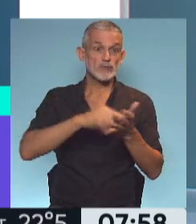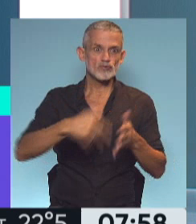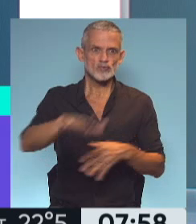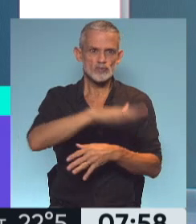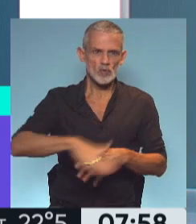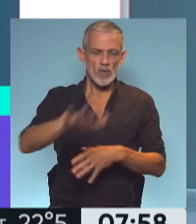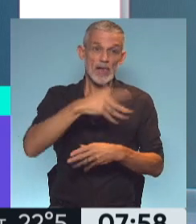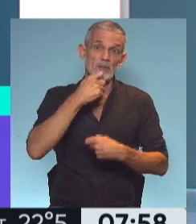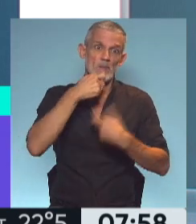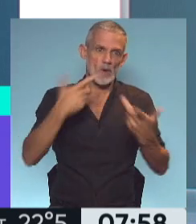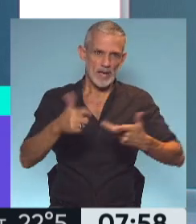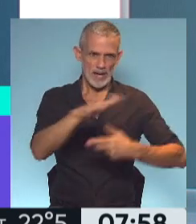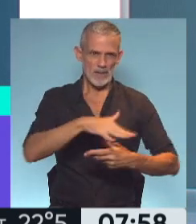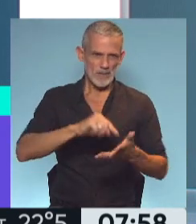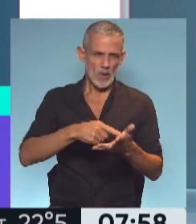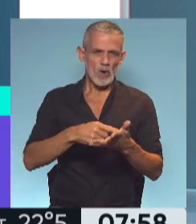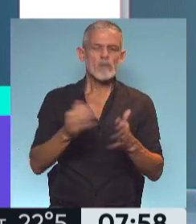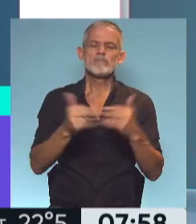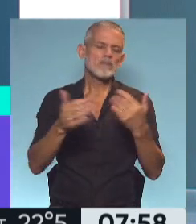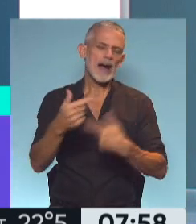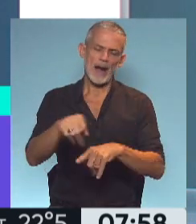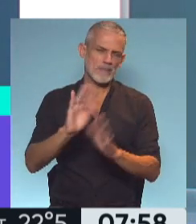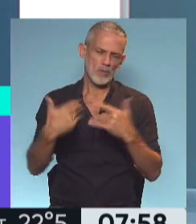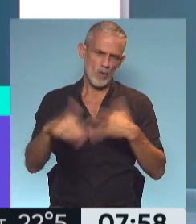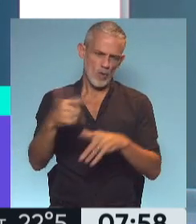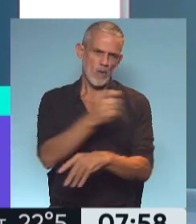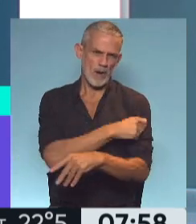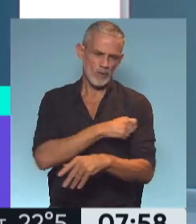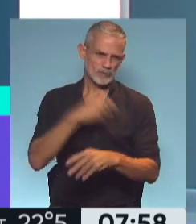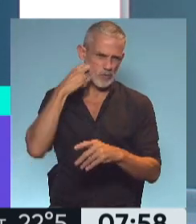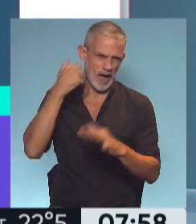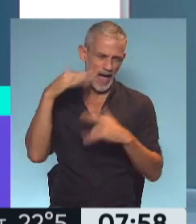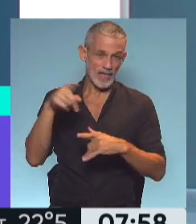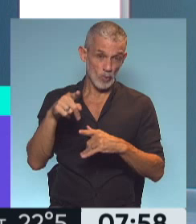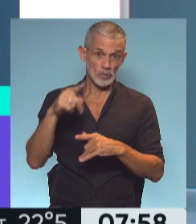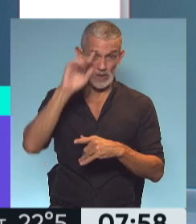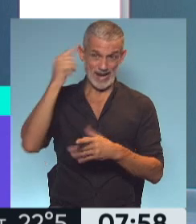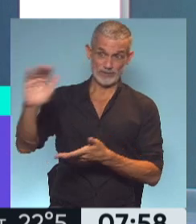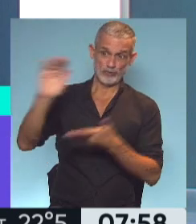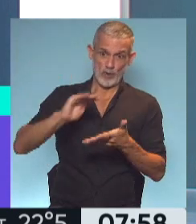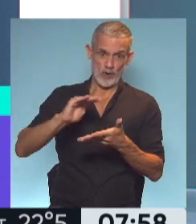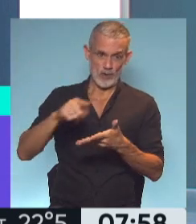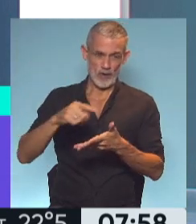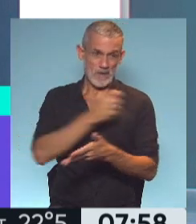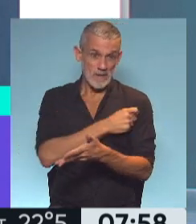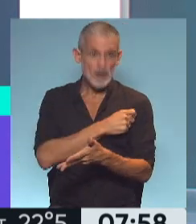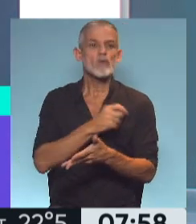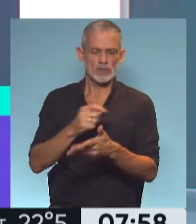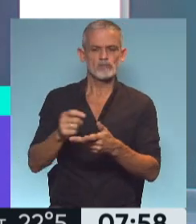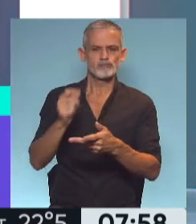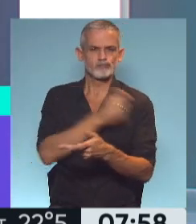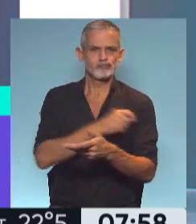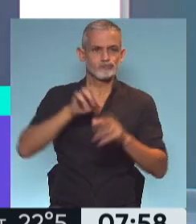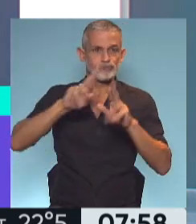la ciudad de Buenos Aires es uno de ellos, y efectivamente con esas vacunas que vienen de la nación se va a aumentar